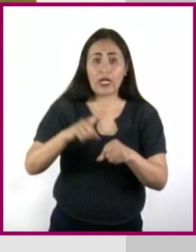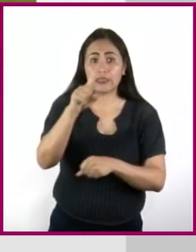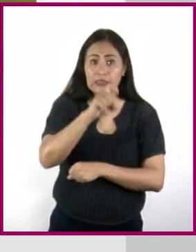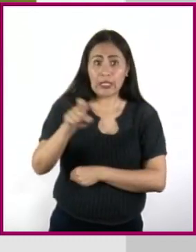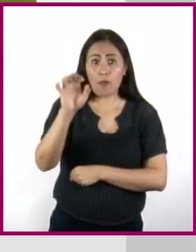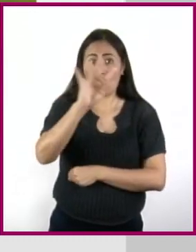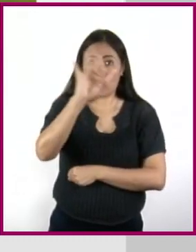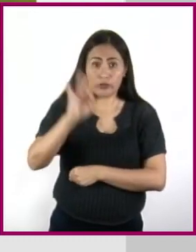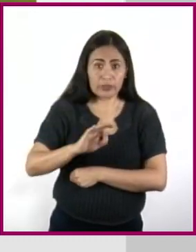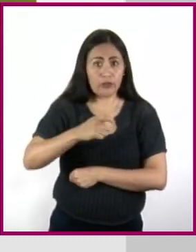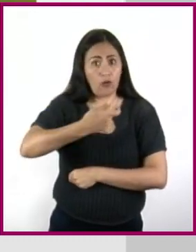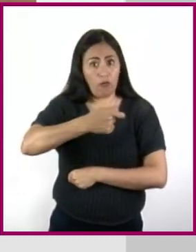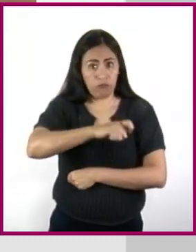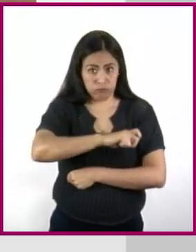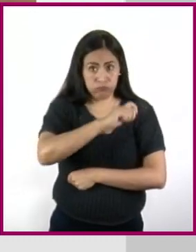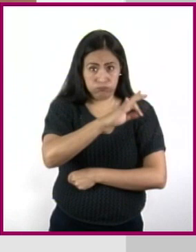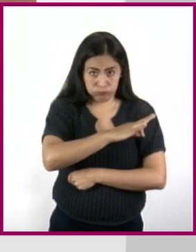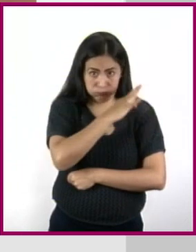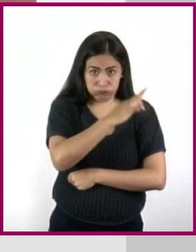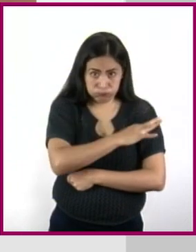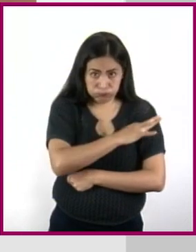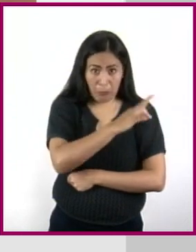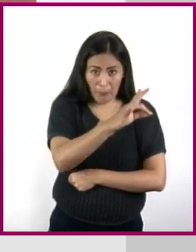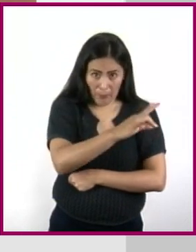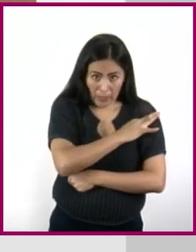vacunas, porque todavía no se ve un impacto